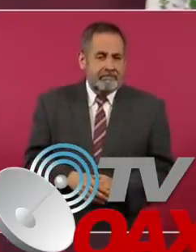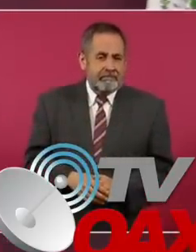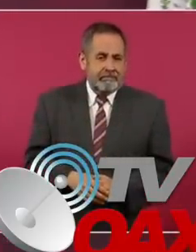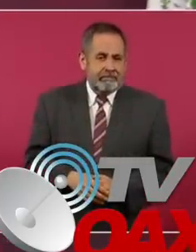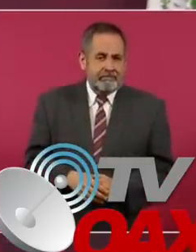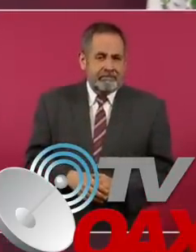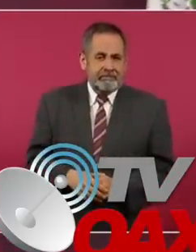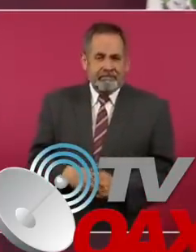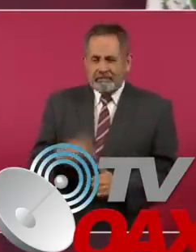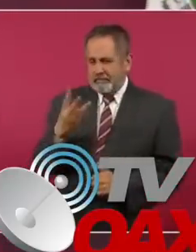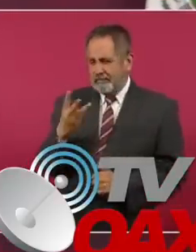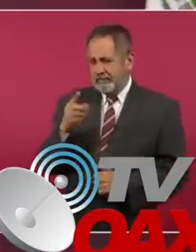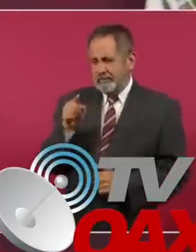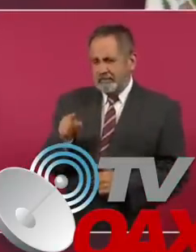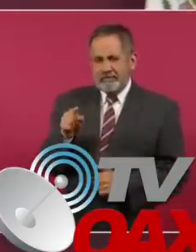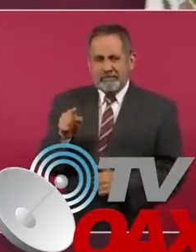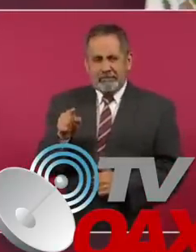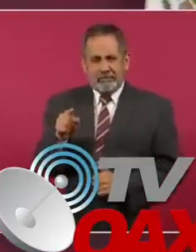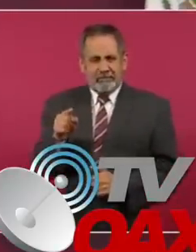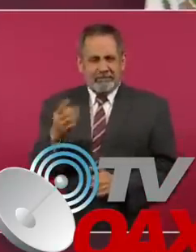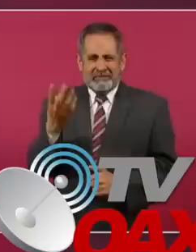¿Cuántos son 3 puntos del producto?